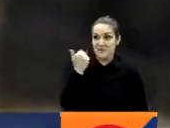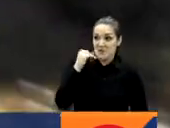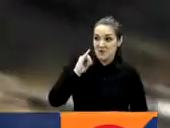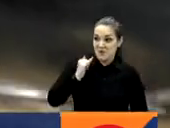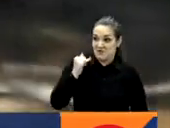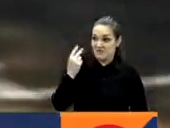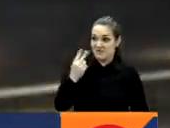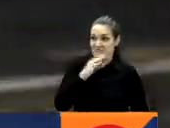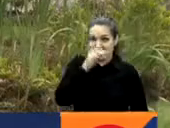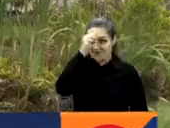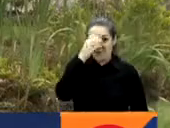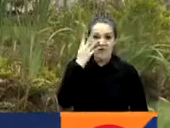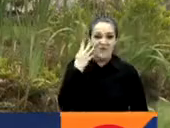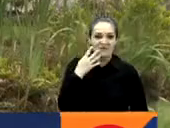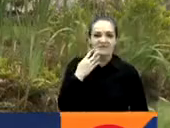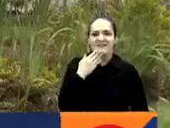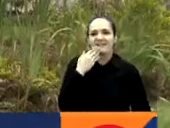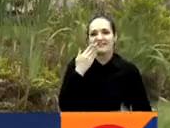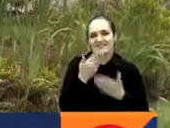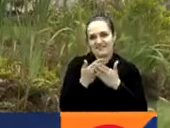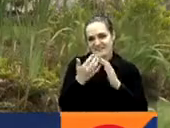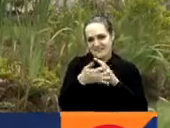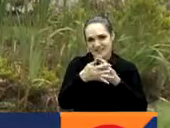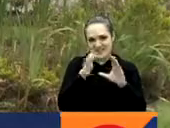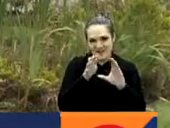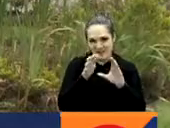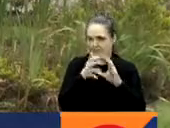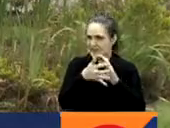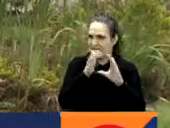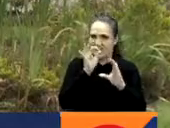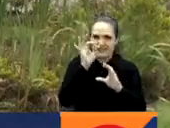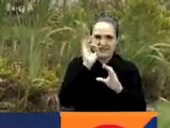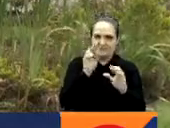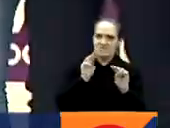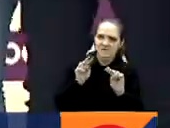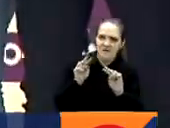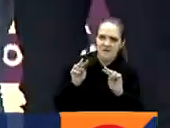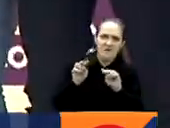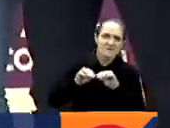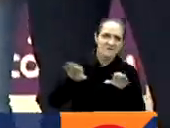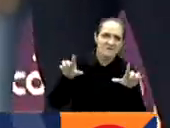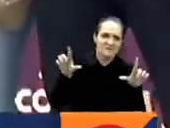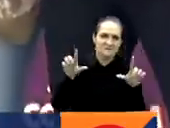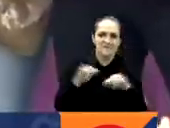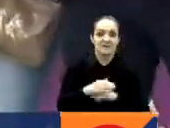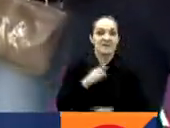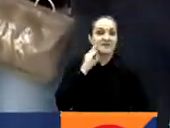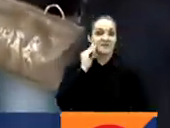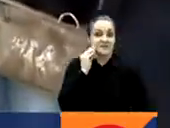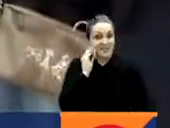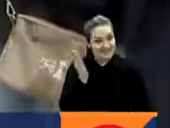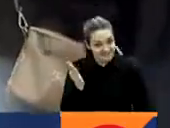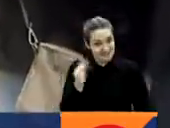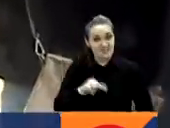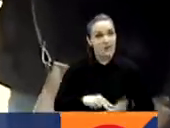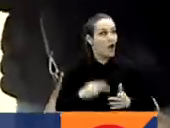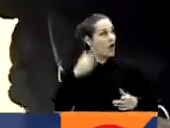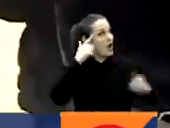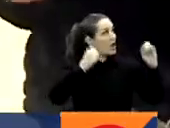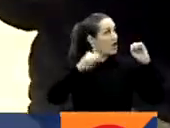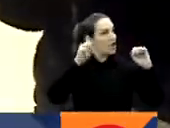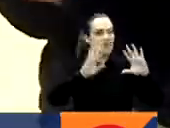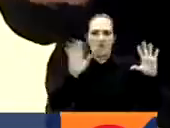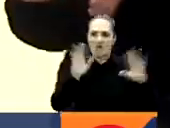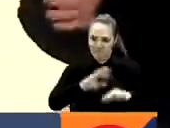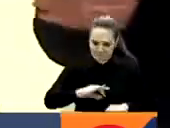se anotan este triunfo. Señal Colombia, como siempre, se apunta a la grande victoria del ciclismo colombiano. La experiencia no se improvisa y Nairo la sacó toda con la